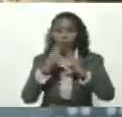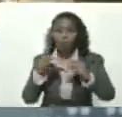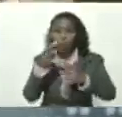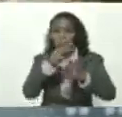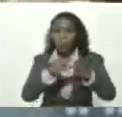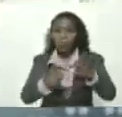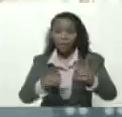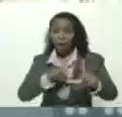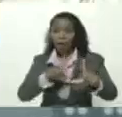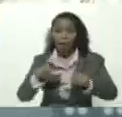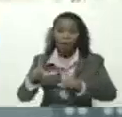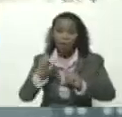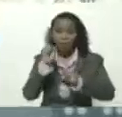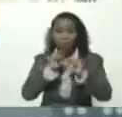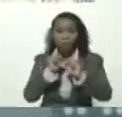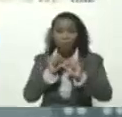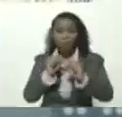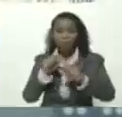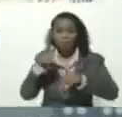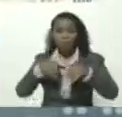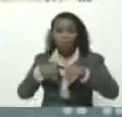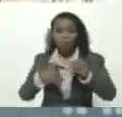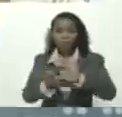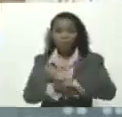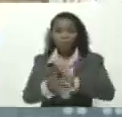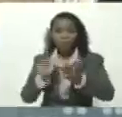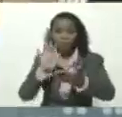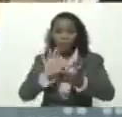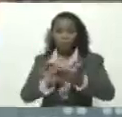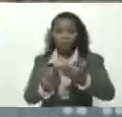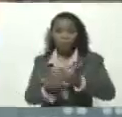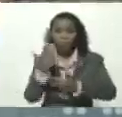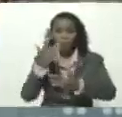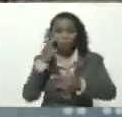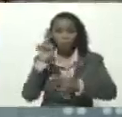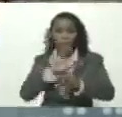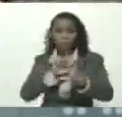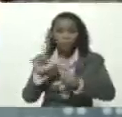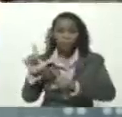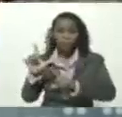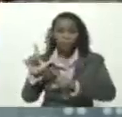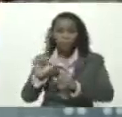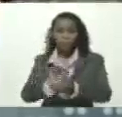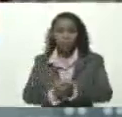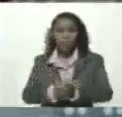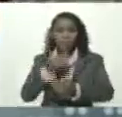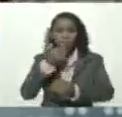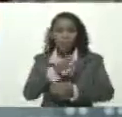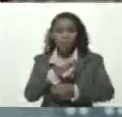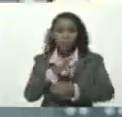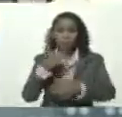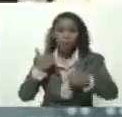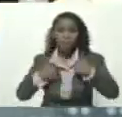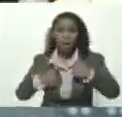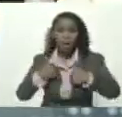materiales están de votación, están ya en las regiones. El próximo